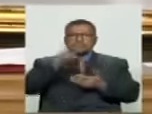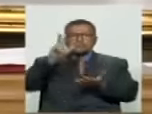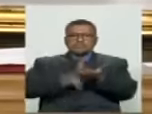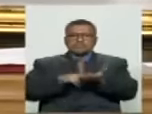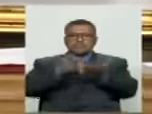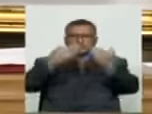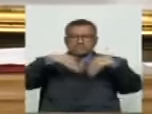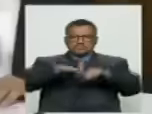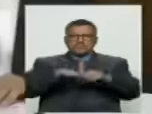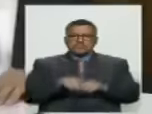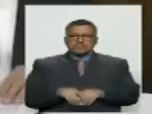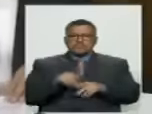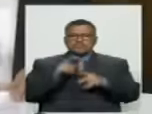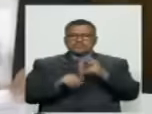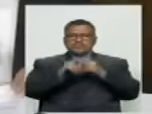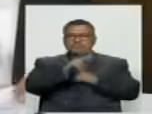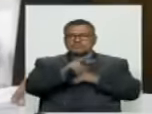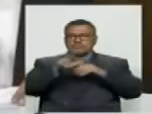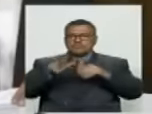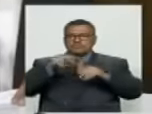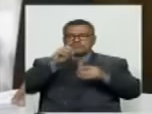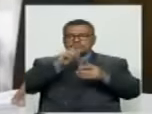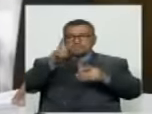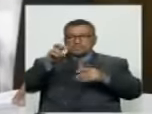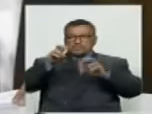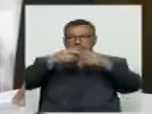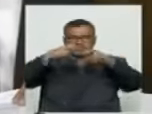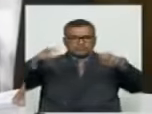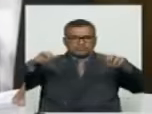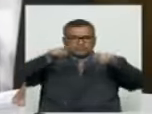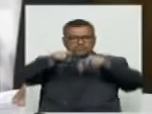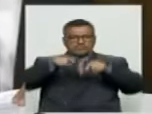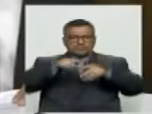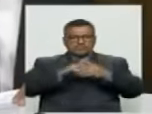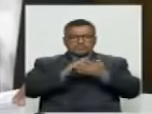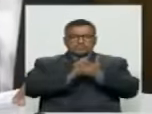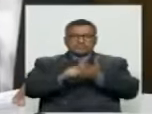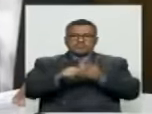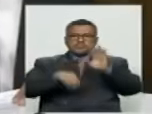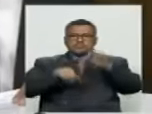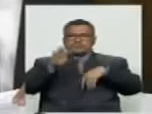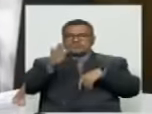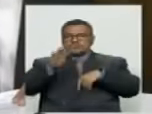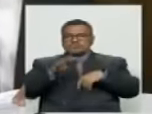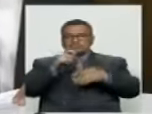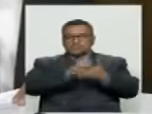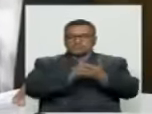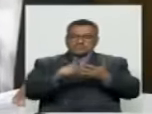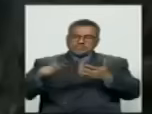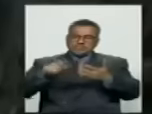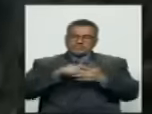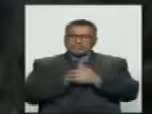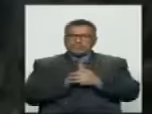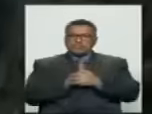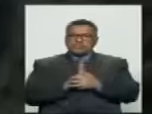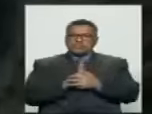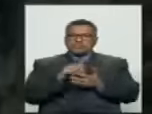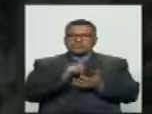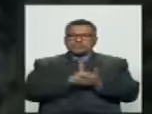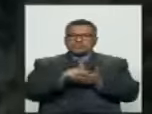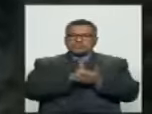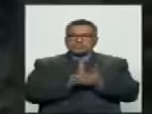Aprobado. Siguiente. Trigésimo. Se sugiere aprobar un nuevo epígrafe, el cual será el epígrafe del artículo 14, quedando redactado en los siguientes